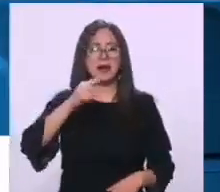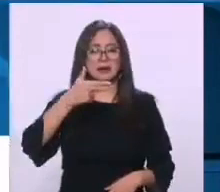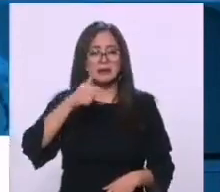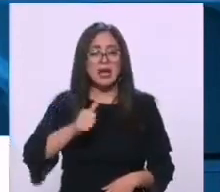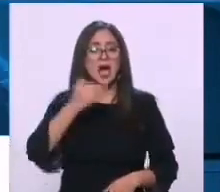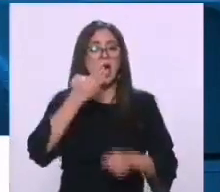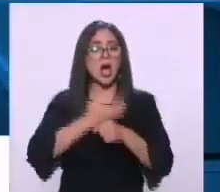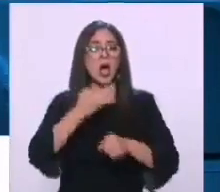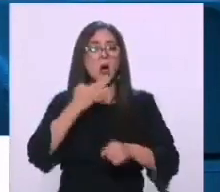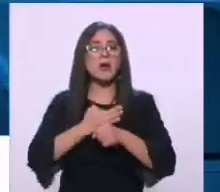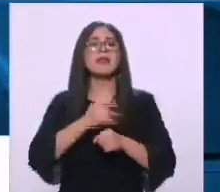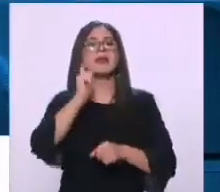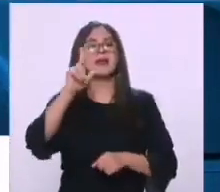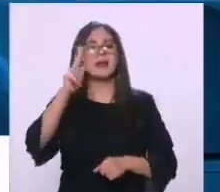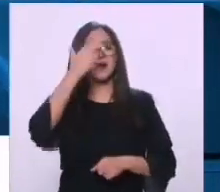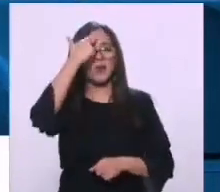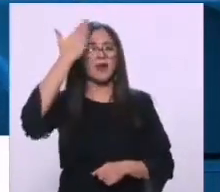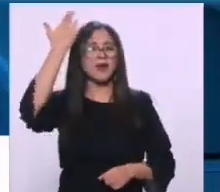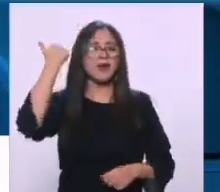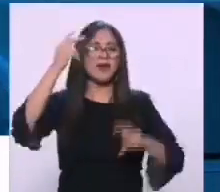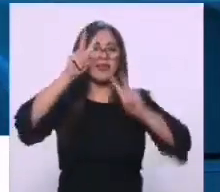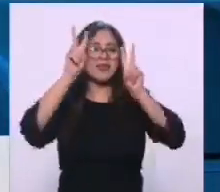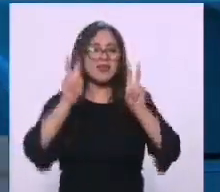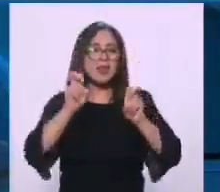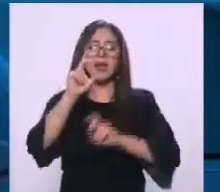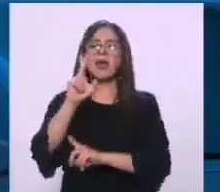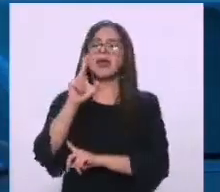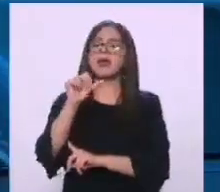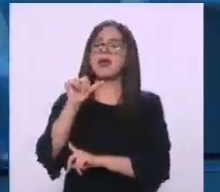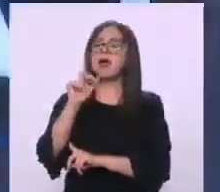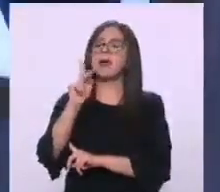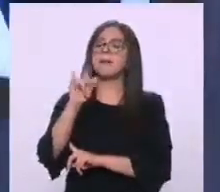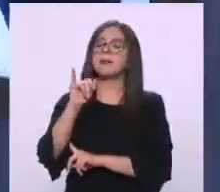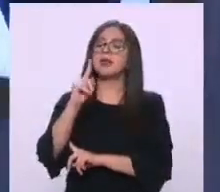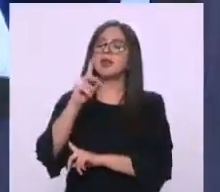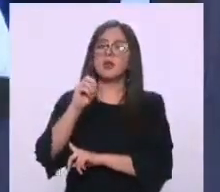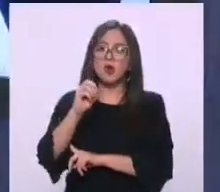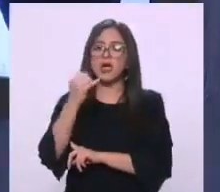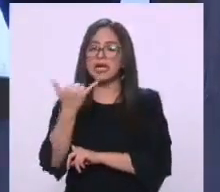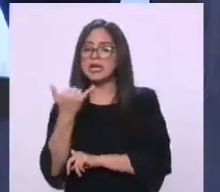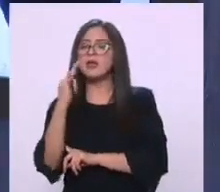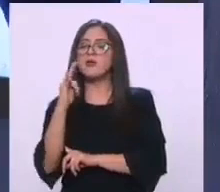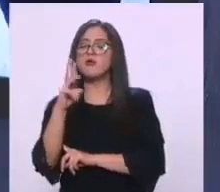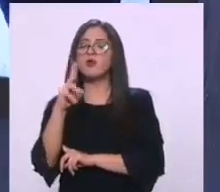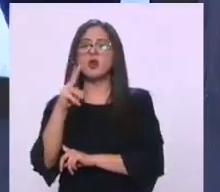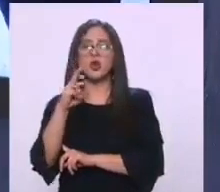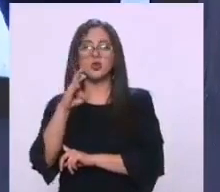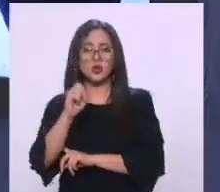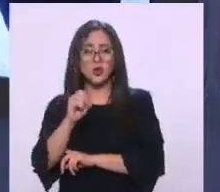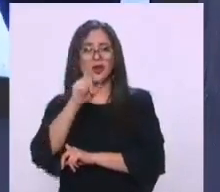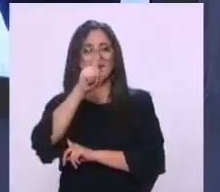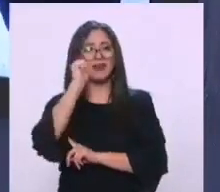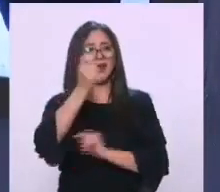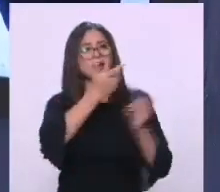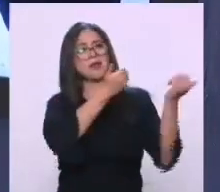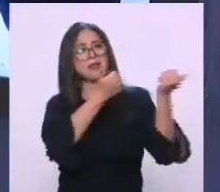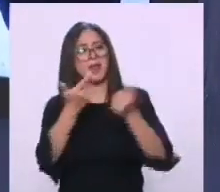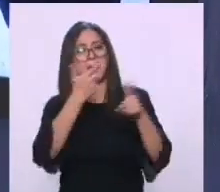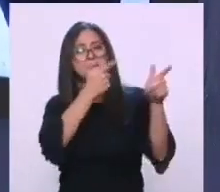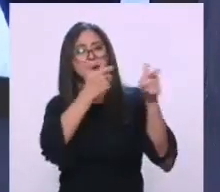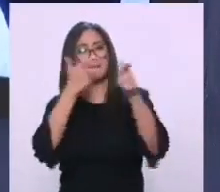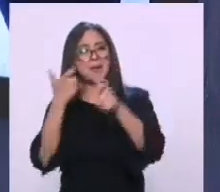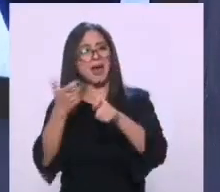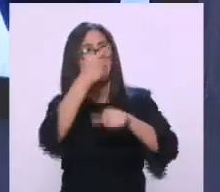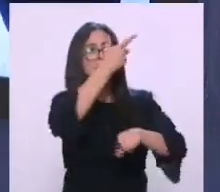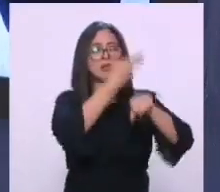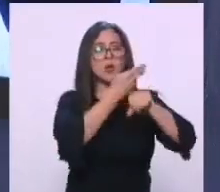a rápido y furioso. Ya hemos platicado aquí varias veces en qué consistió este fallido operativo y quiero hablar contigo sobre este